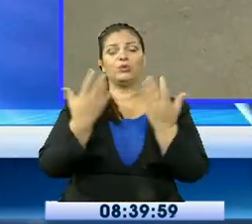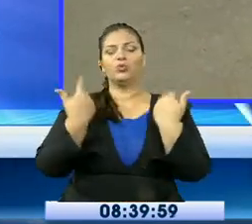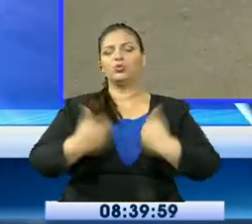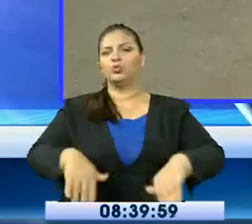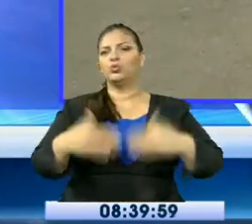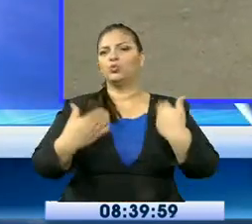droga